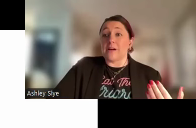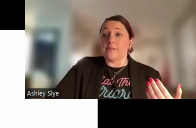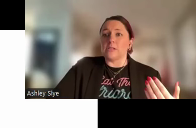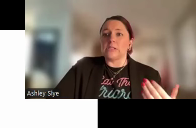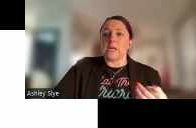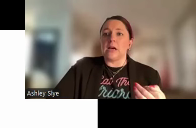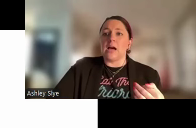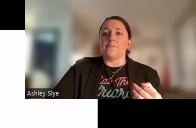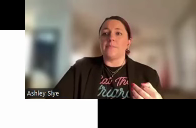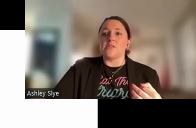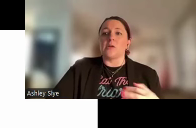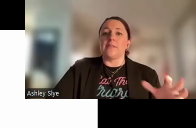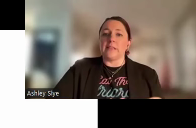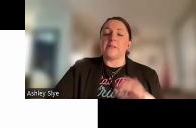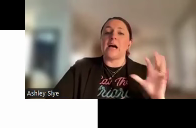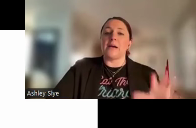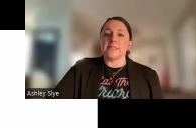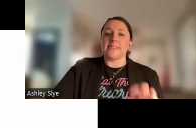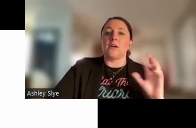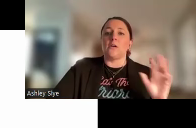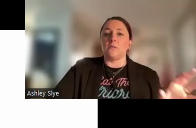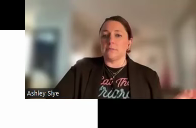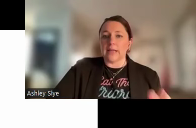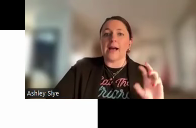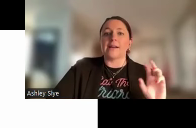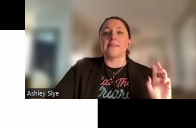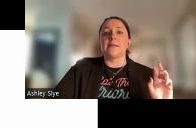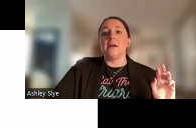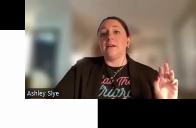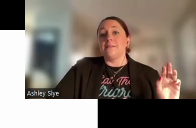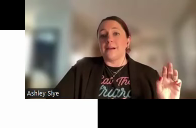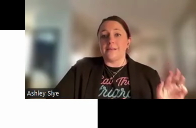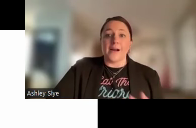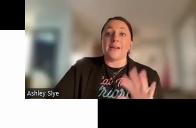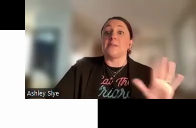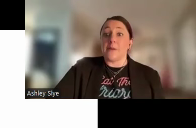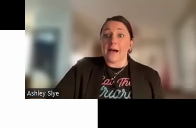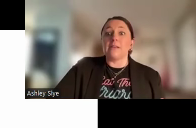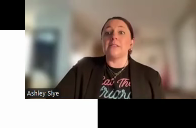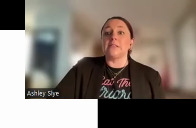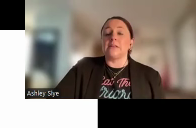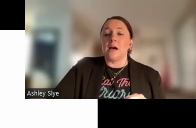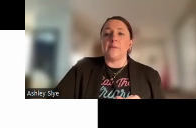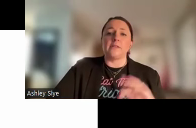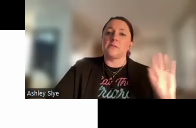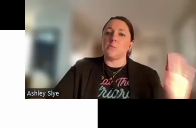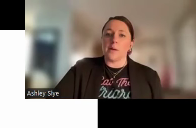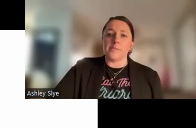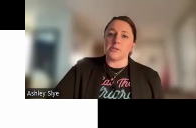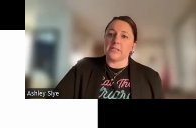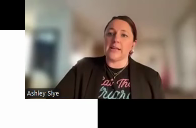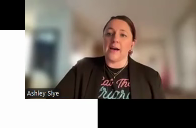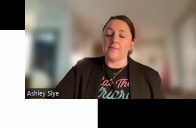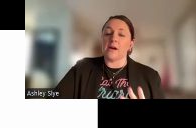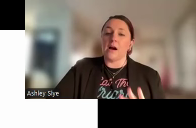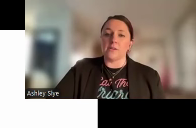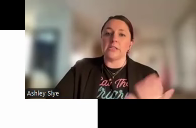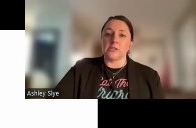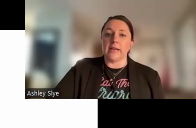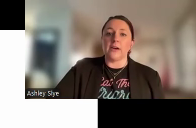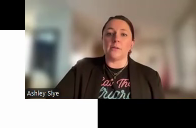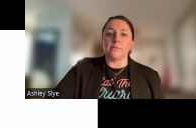inscripción, sobre todo cuando están ingresando a un albergue, porque ya es un momento bastante estresante. Les estamos pidiendo a los sobrevivientes que se